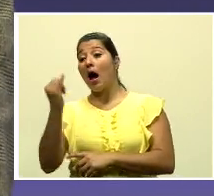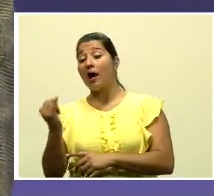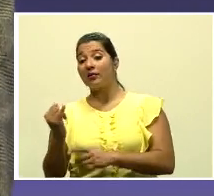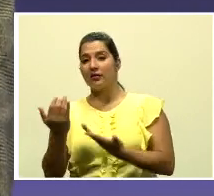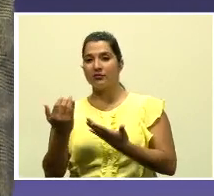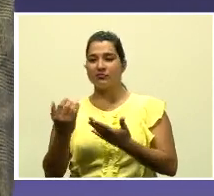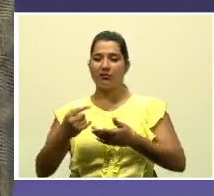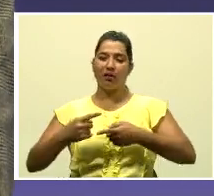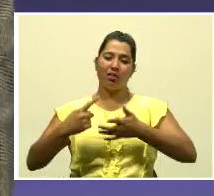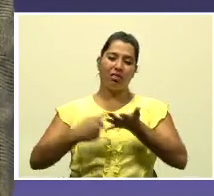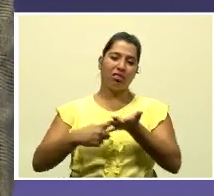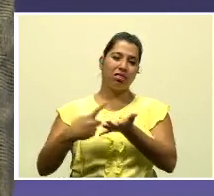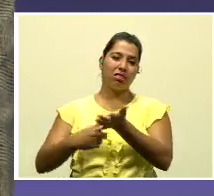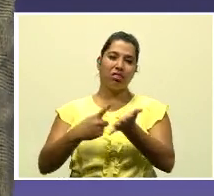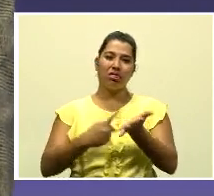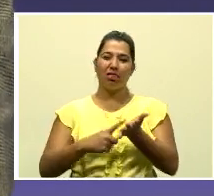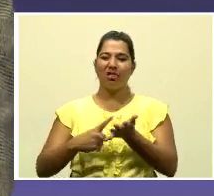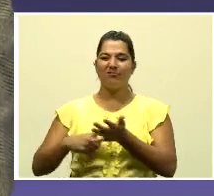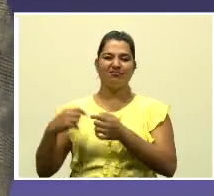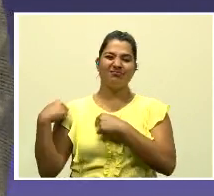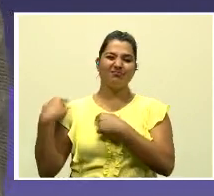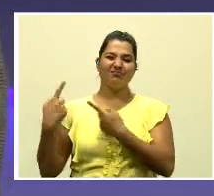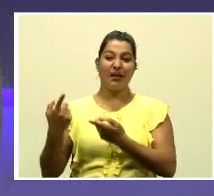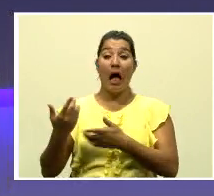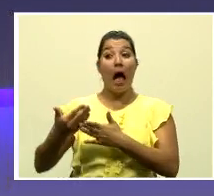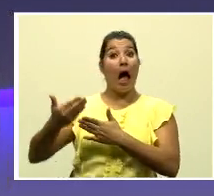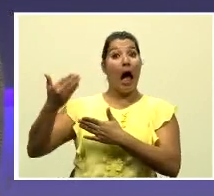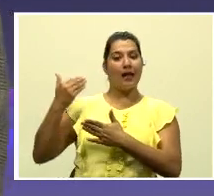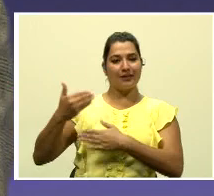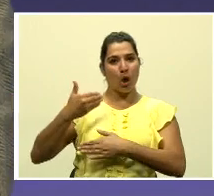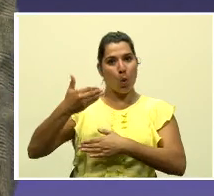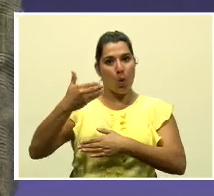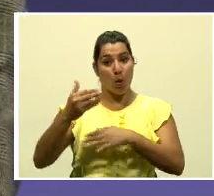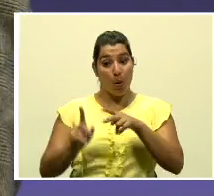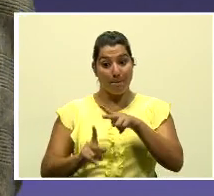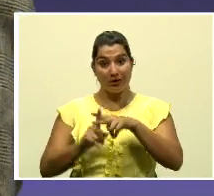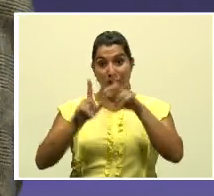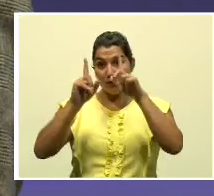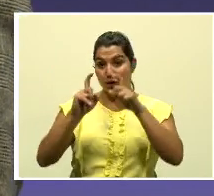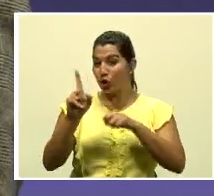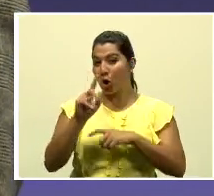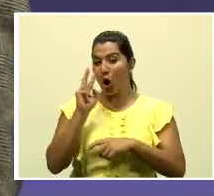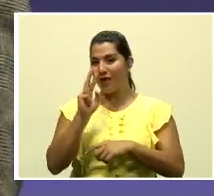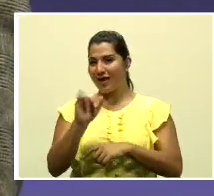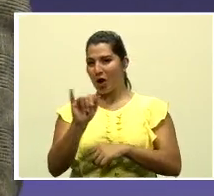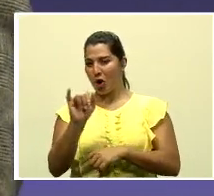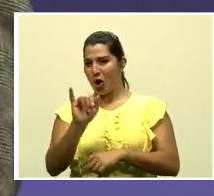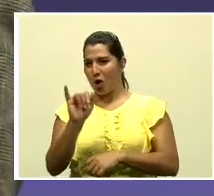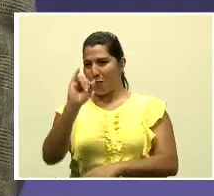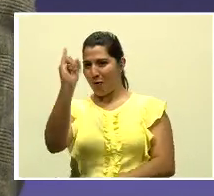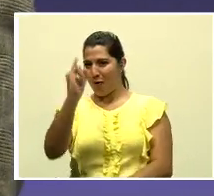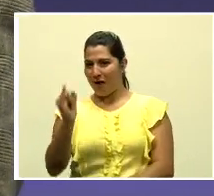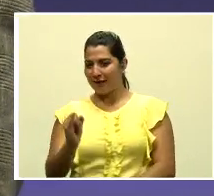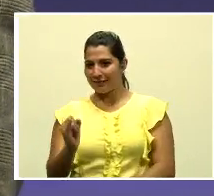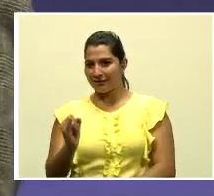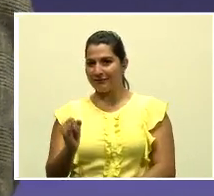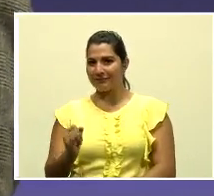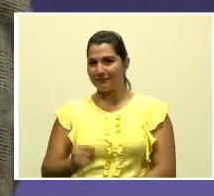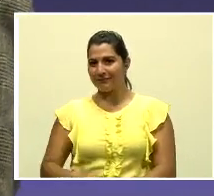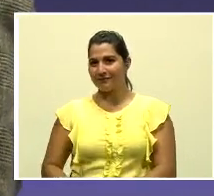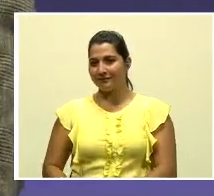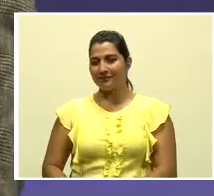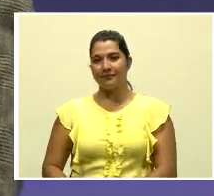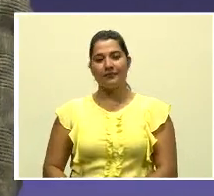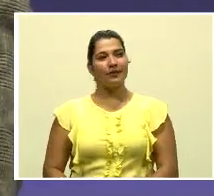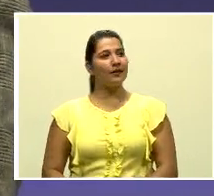fotografía, se dudaba, no se creía que la fotografía fuera un arte. Hubo